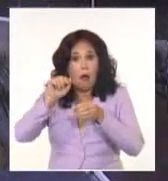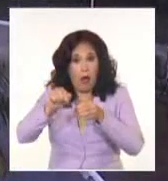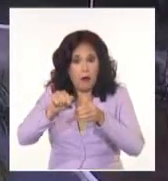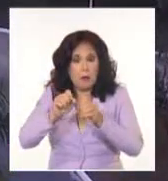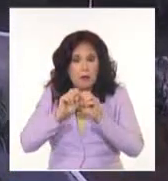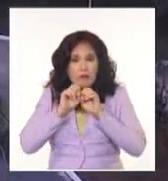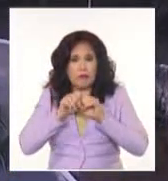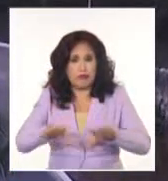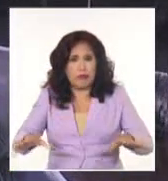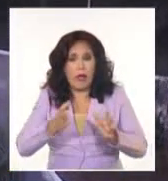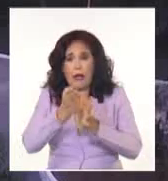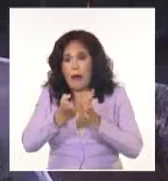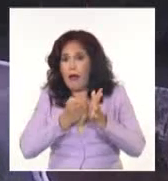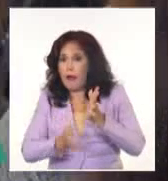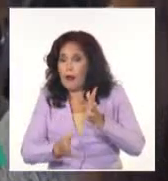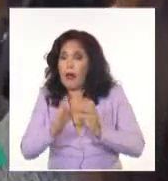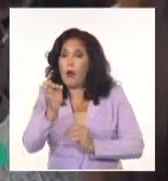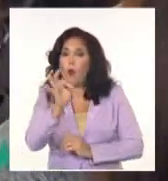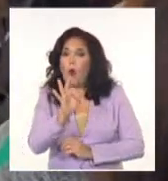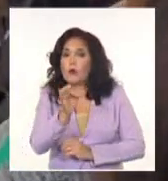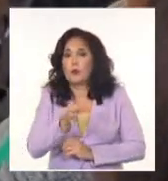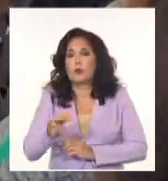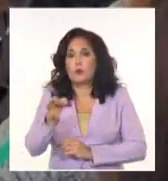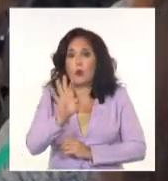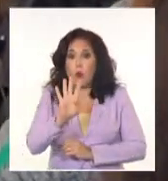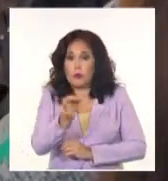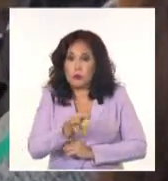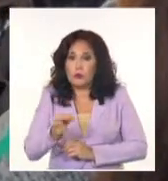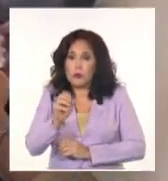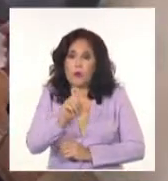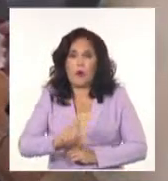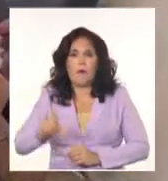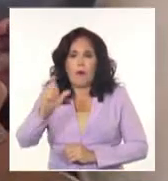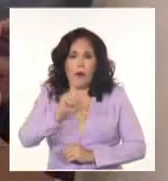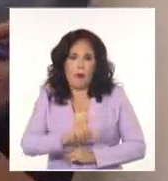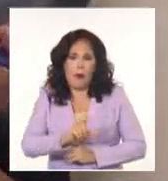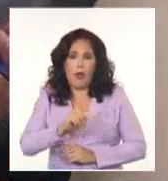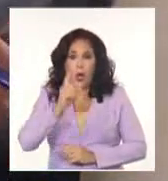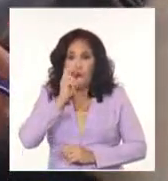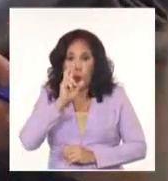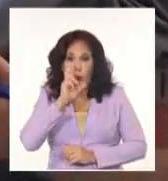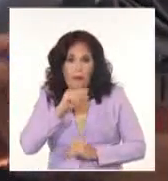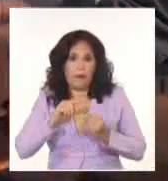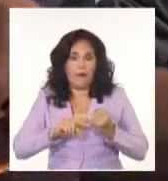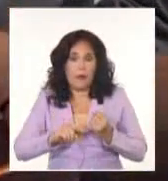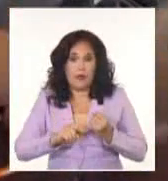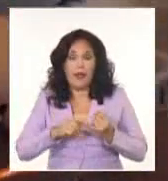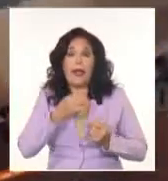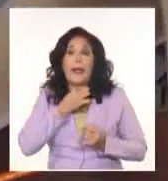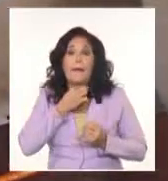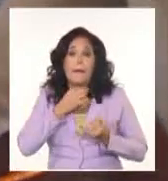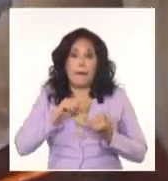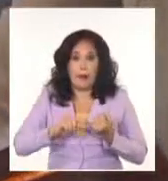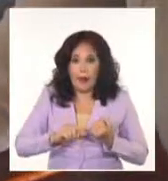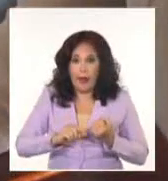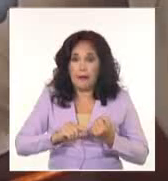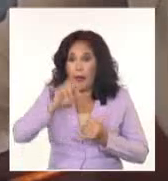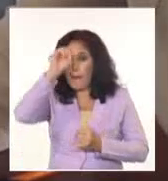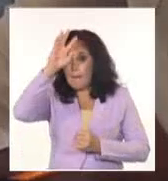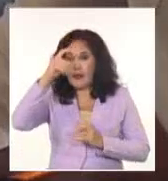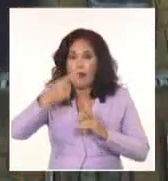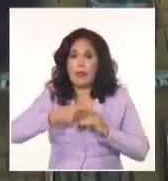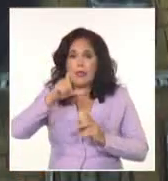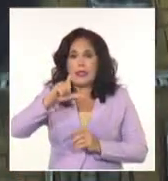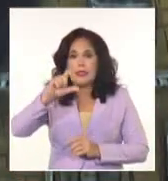extendido a 4 municipios de la provincia de Camagüey. Son Nuevitas, Esmeralda, Minas y Sierra de